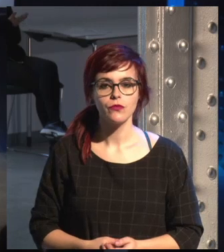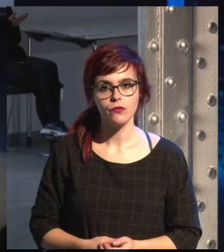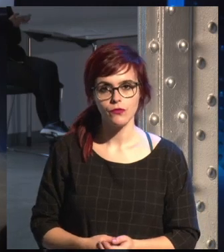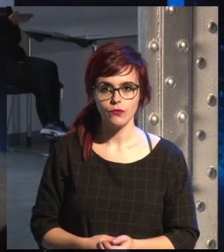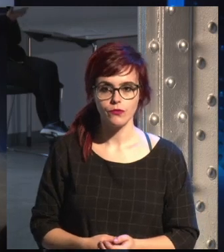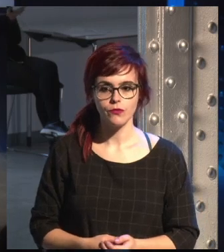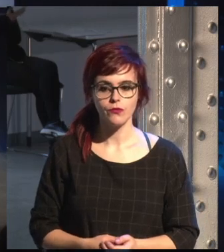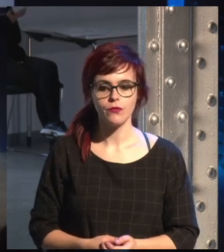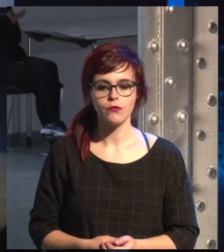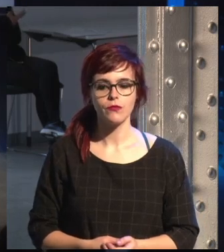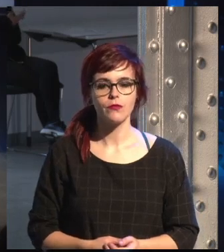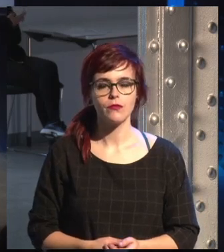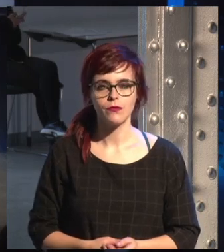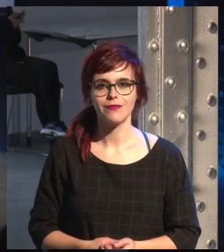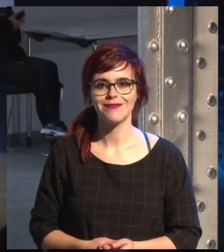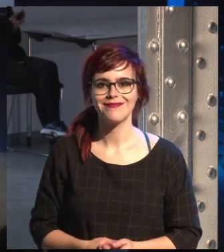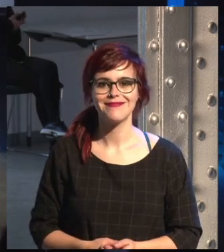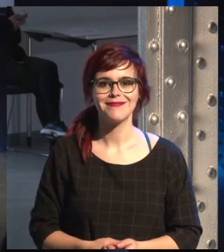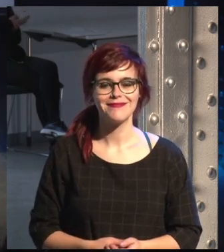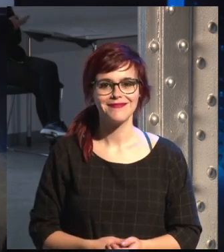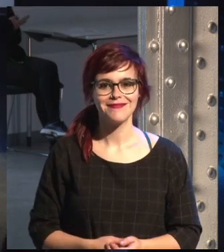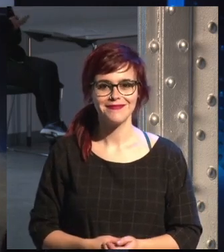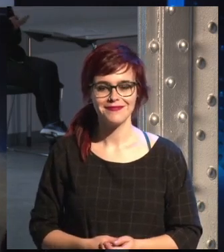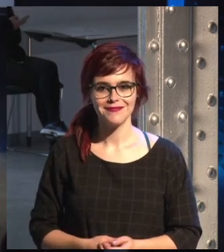Vamos a volver para atrás.